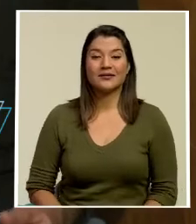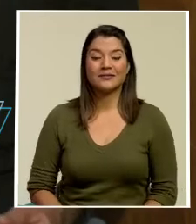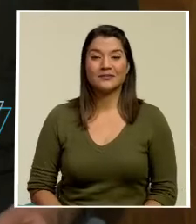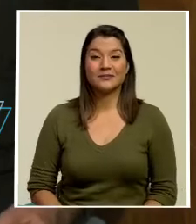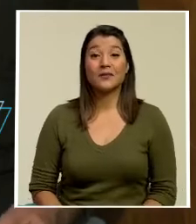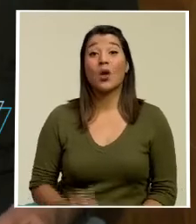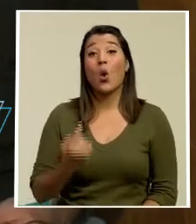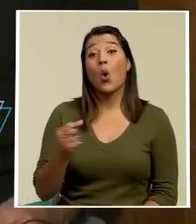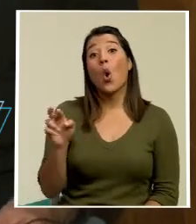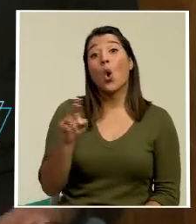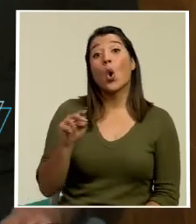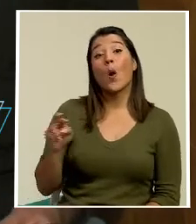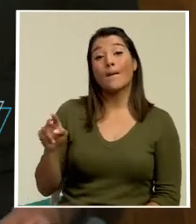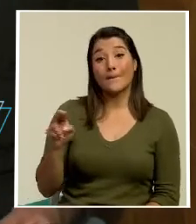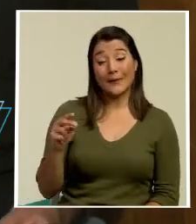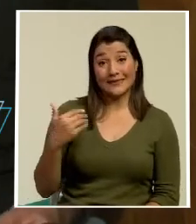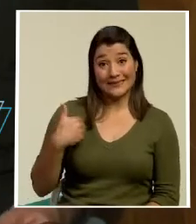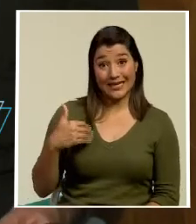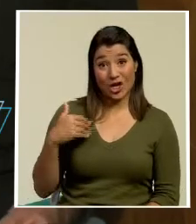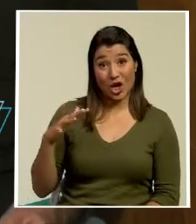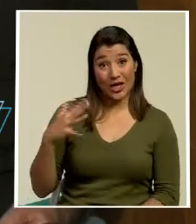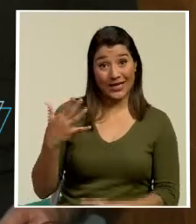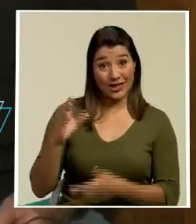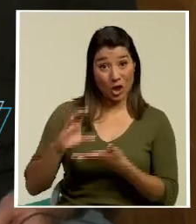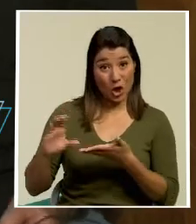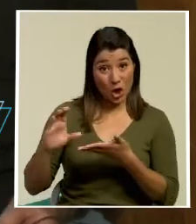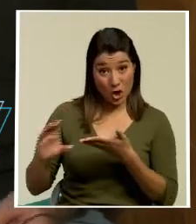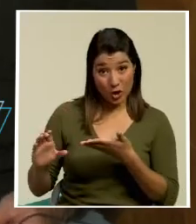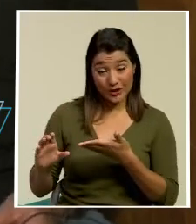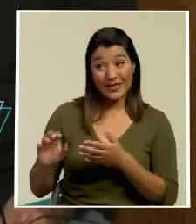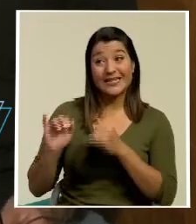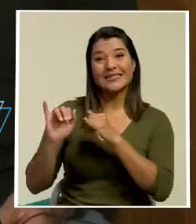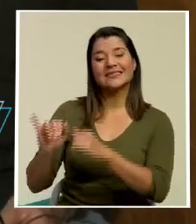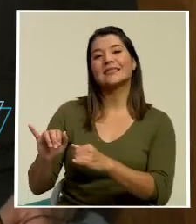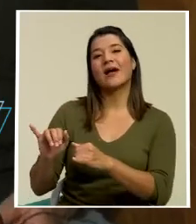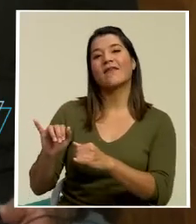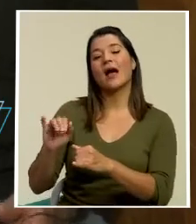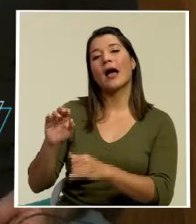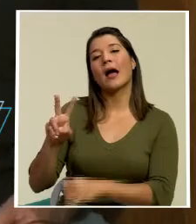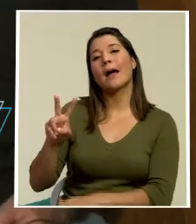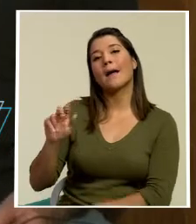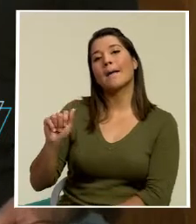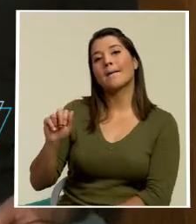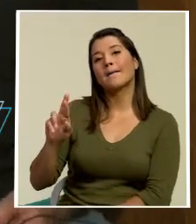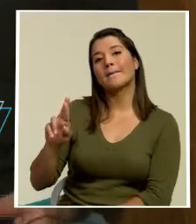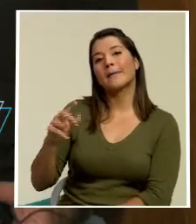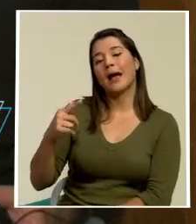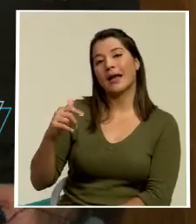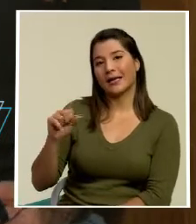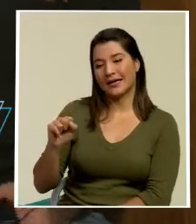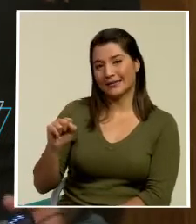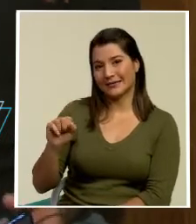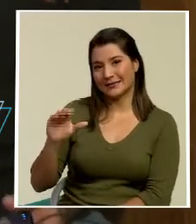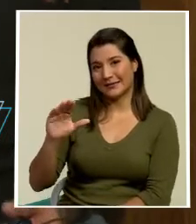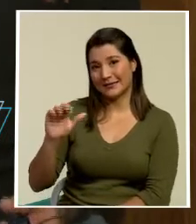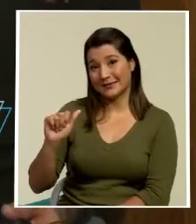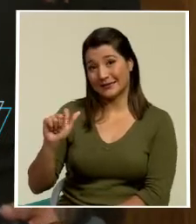Un compañero de quinto año estaba en el Vargas Calvo, el profesor de